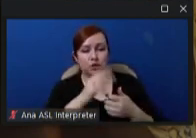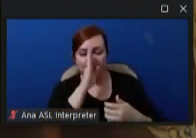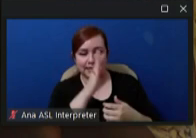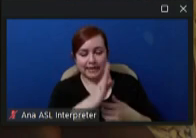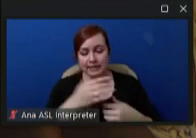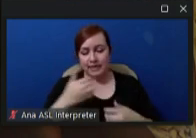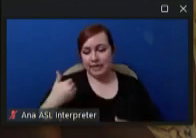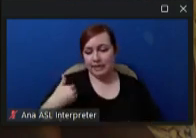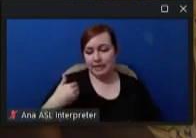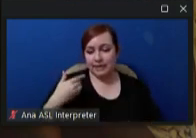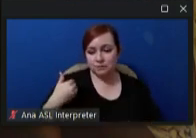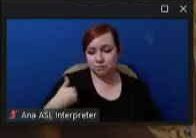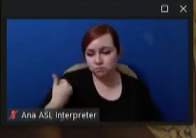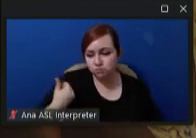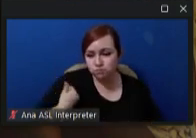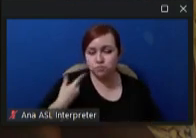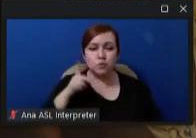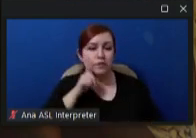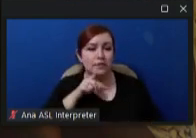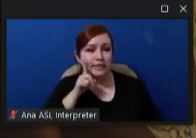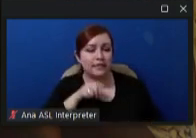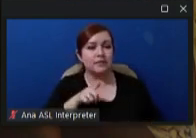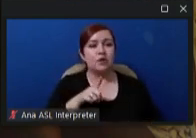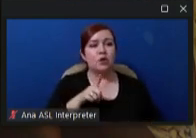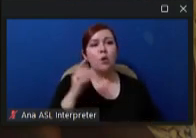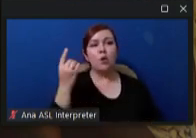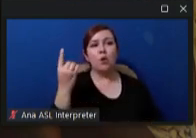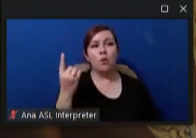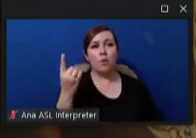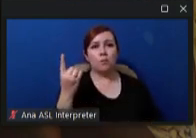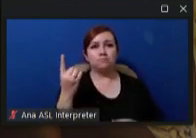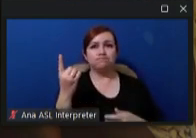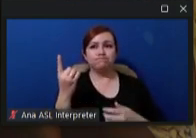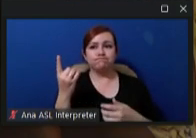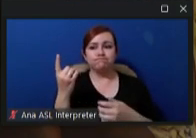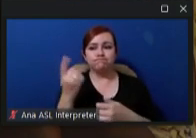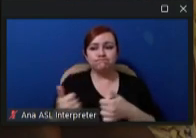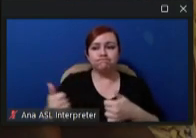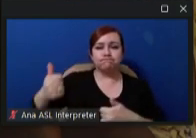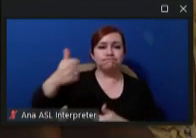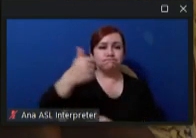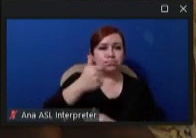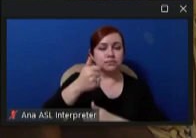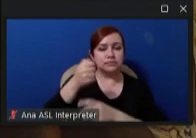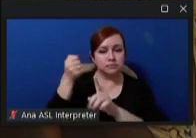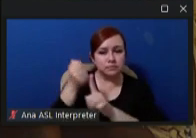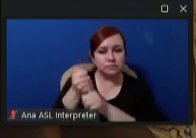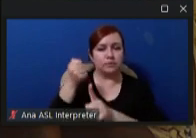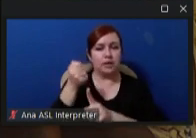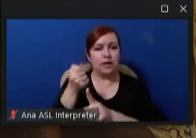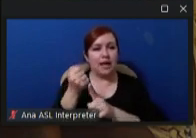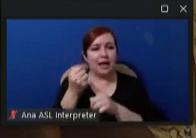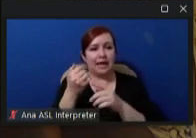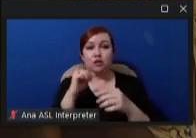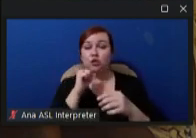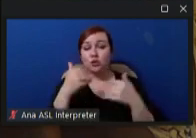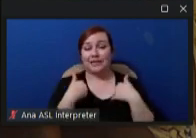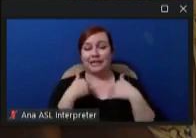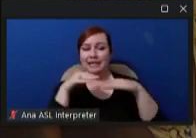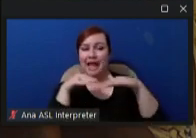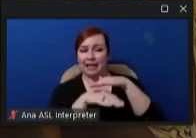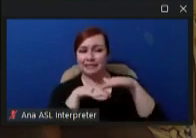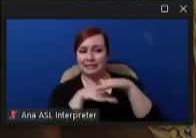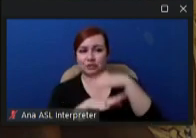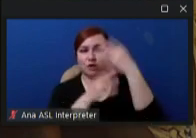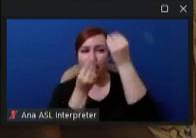mujeres como protagonistas principales, ya que no cuentan con el acceso a la información oportuna y